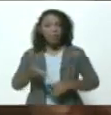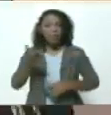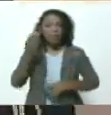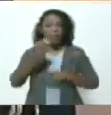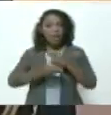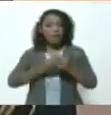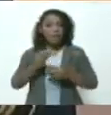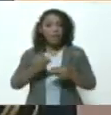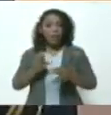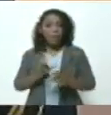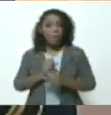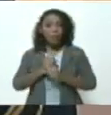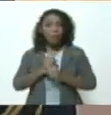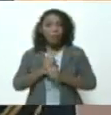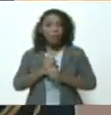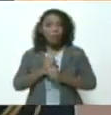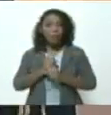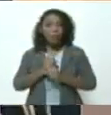acogieron